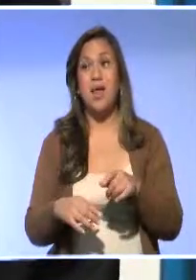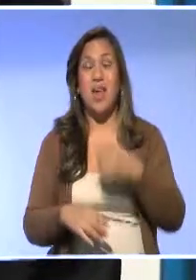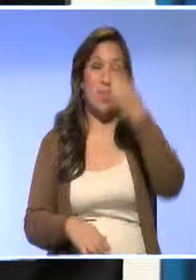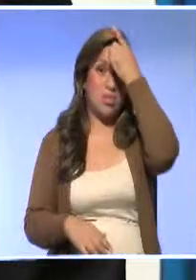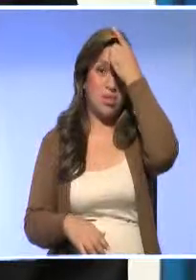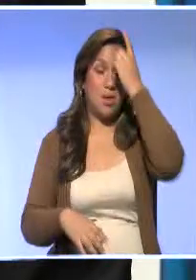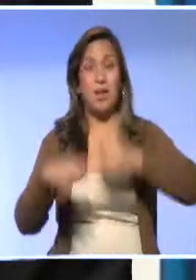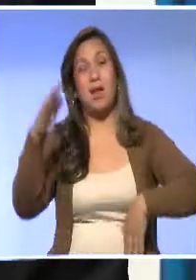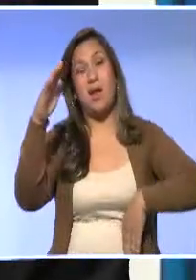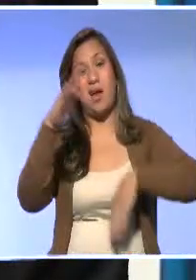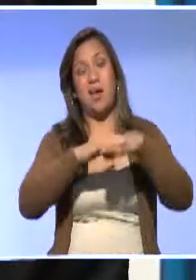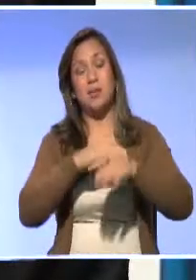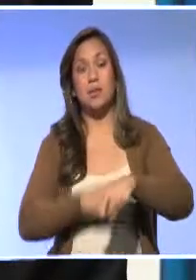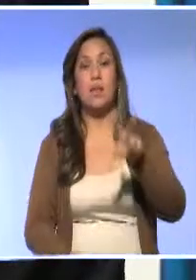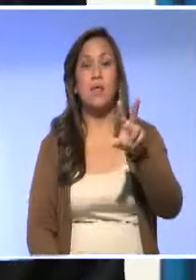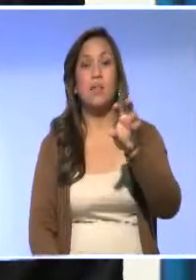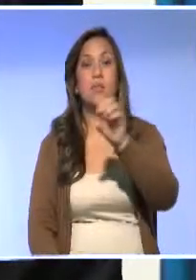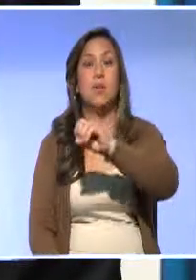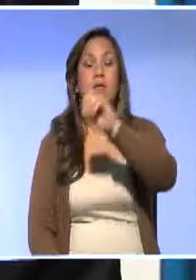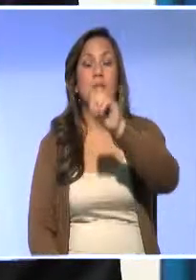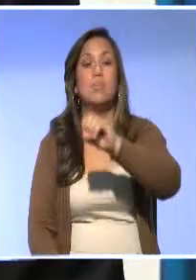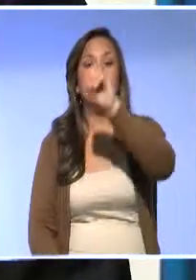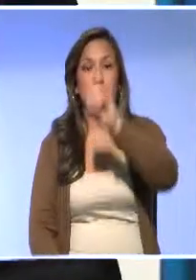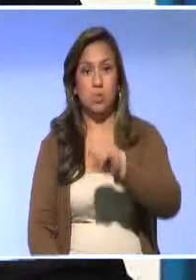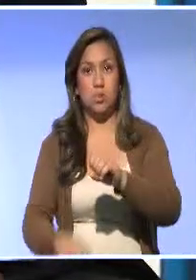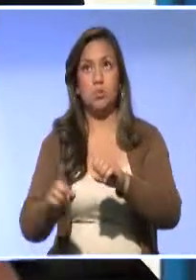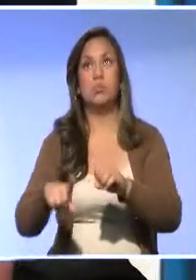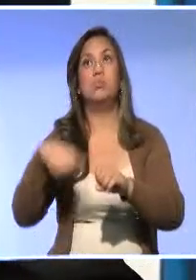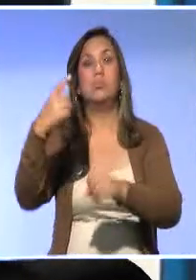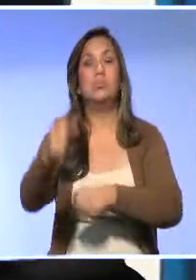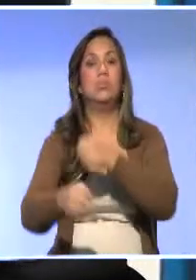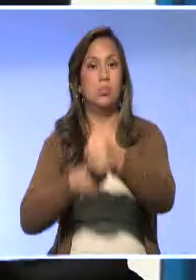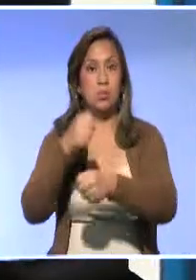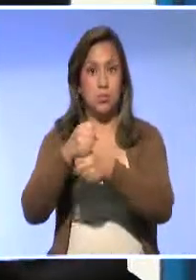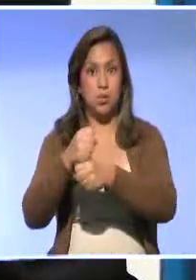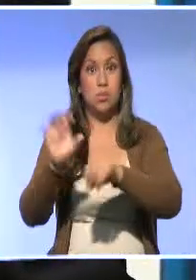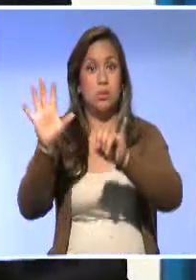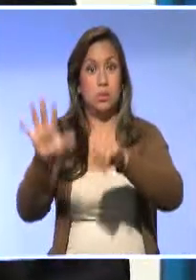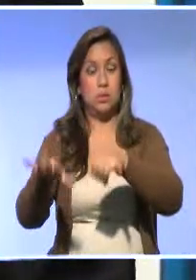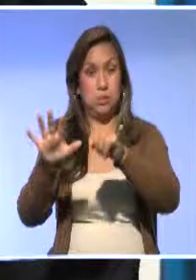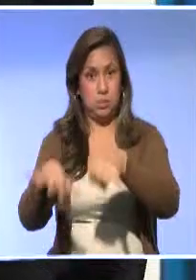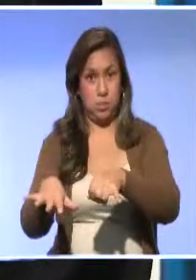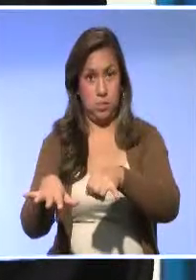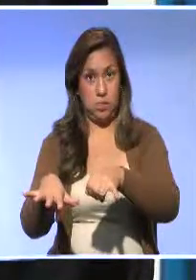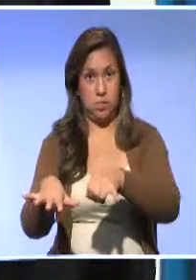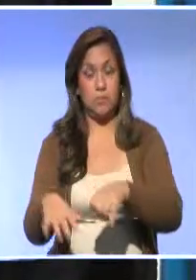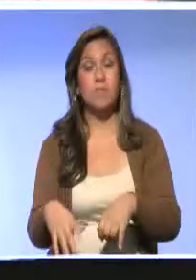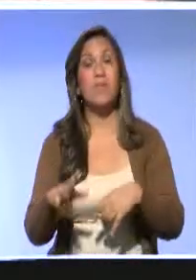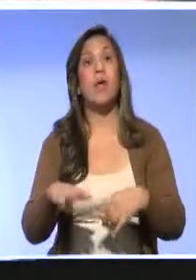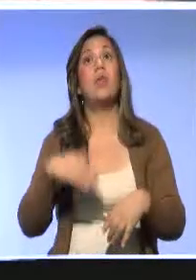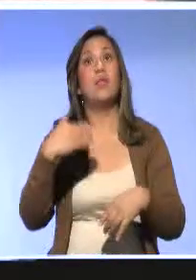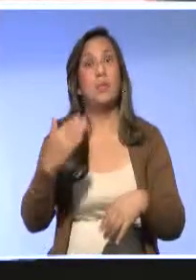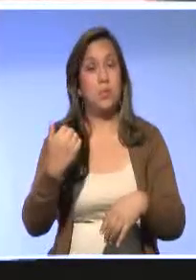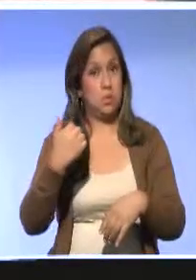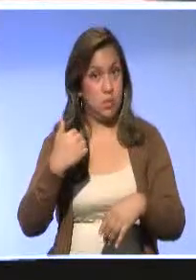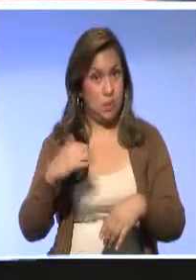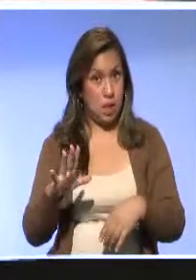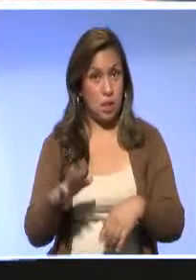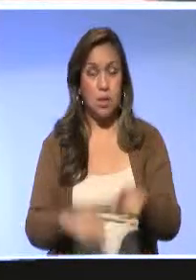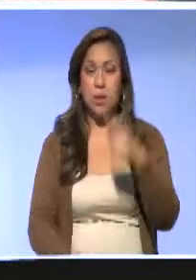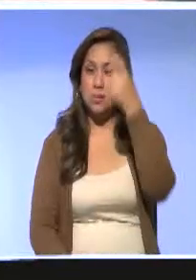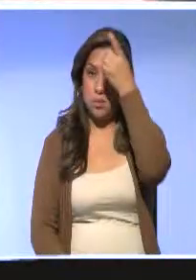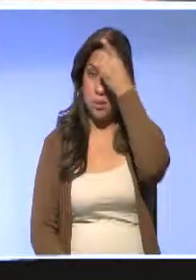30 por ciento de sus ingresos futuros del próximo año por un máximo de seis meses y luego de eso también hay que tomar